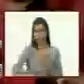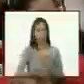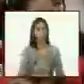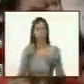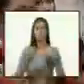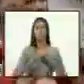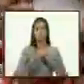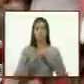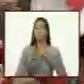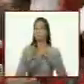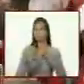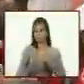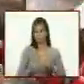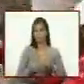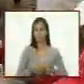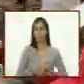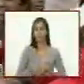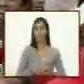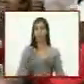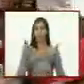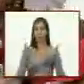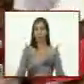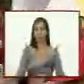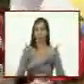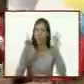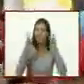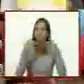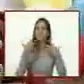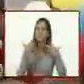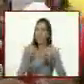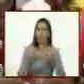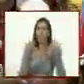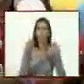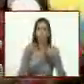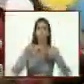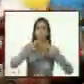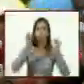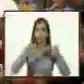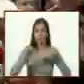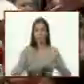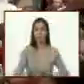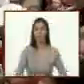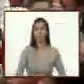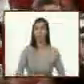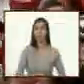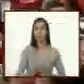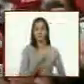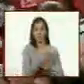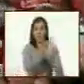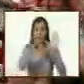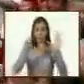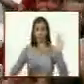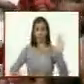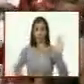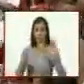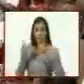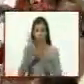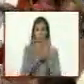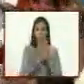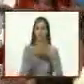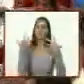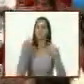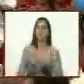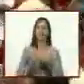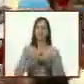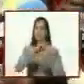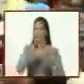y salud. Deseándole salud, mucha felicidad, que nuestro Señor Jesucristo los cure